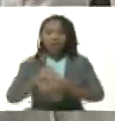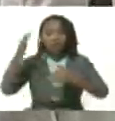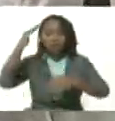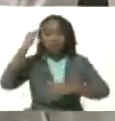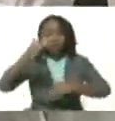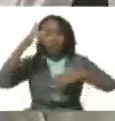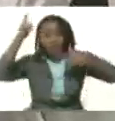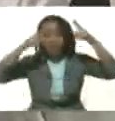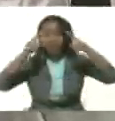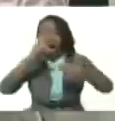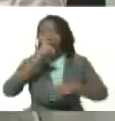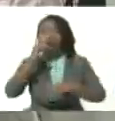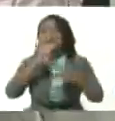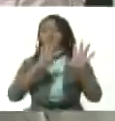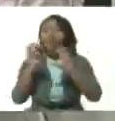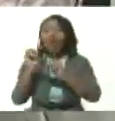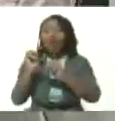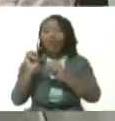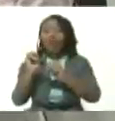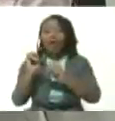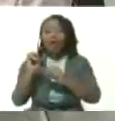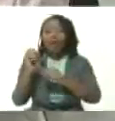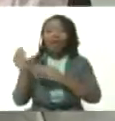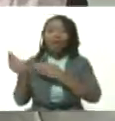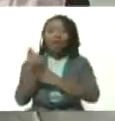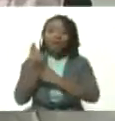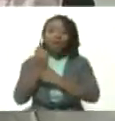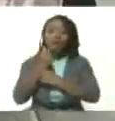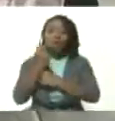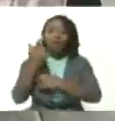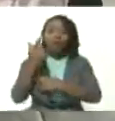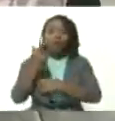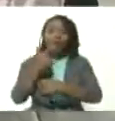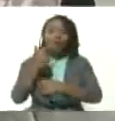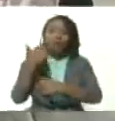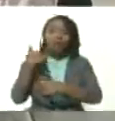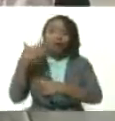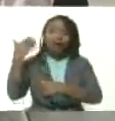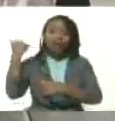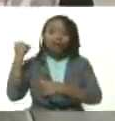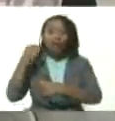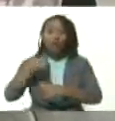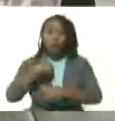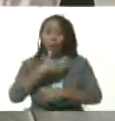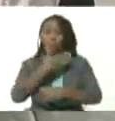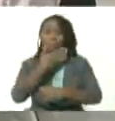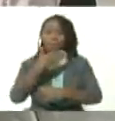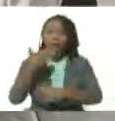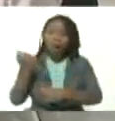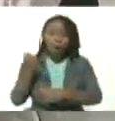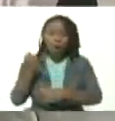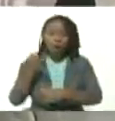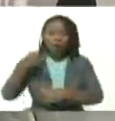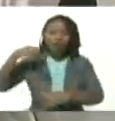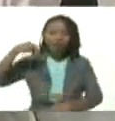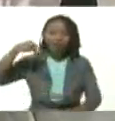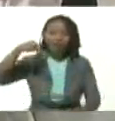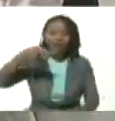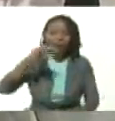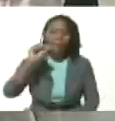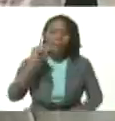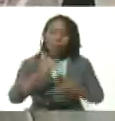90, nos decía, yo prefiero caminar un